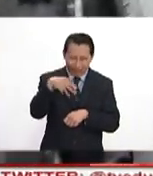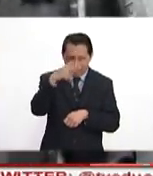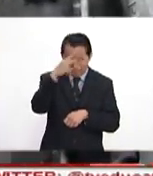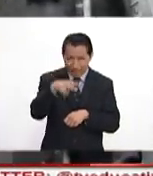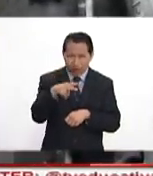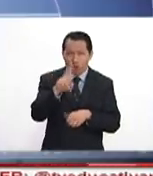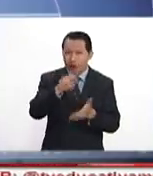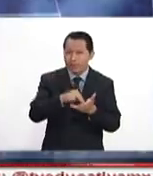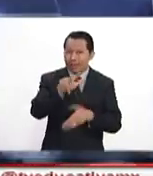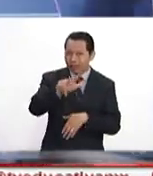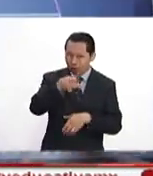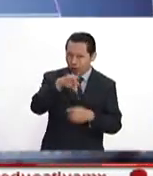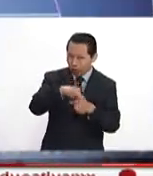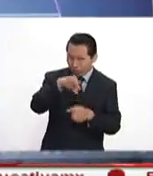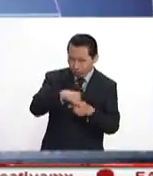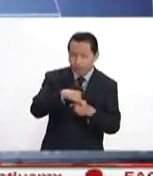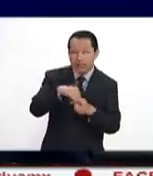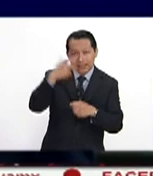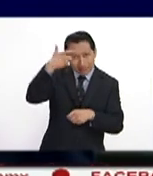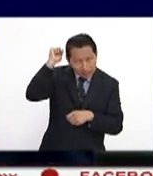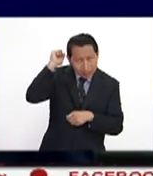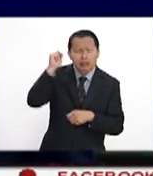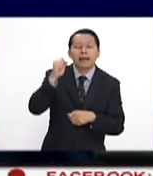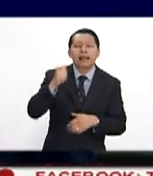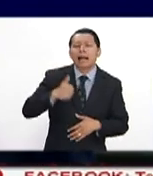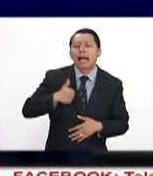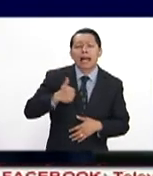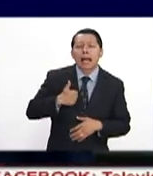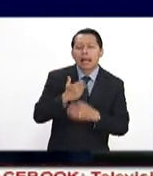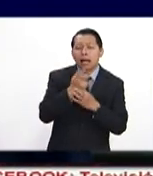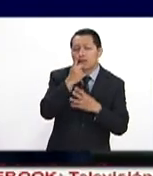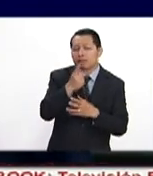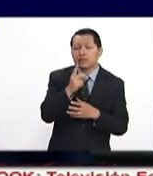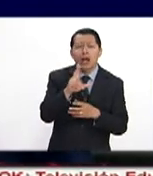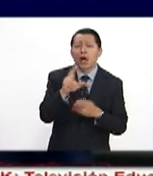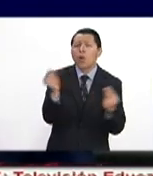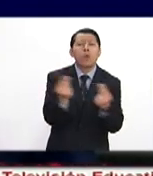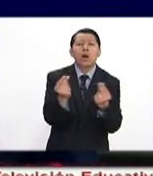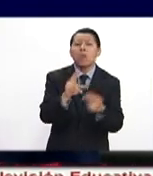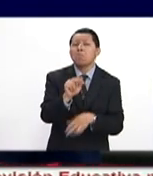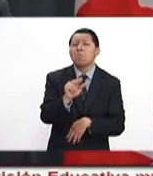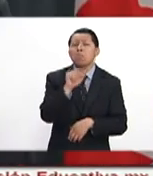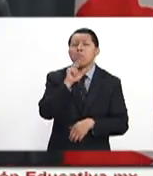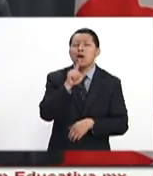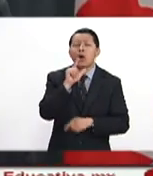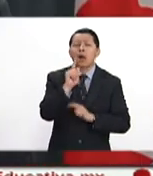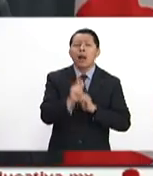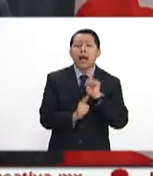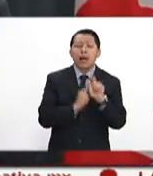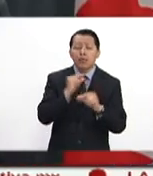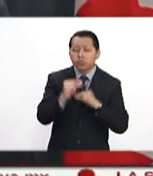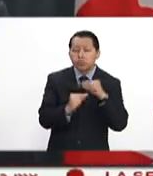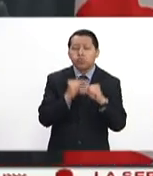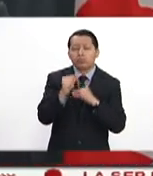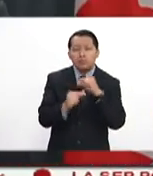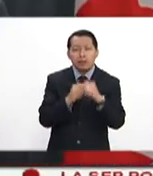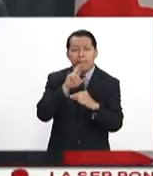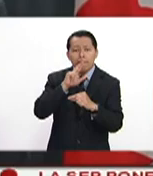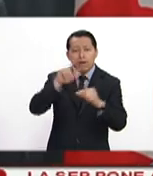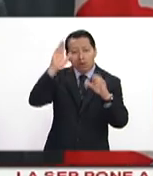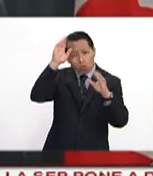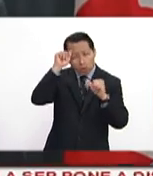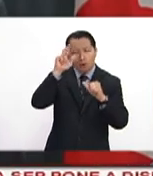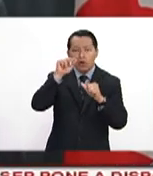elecciones en nuestro país, Canadá dice que no hay urgencia, que ellos prefieren ir despacio para tener un buen acuerdo y no una